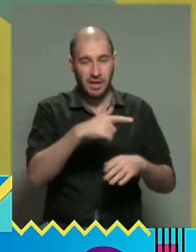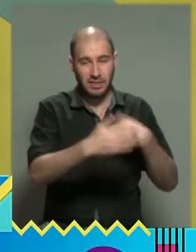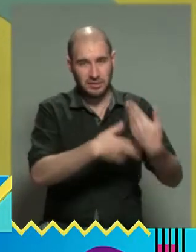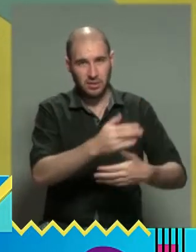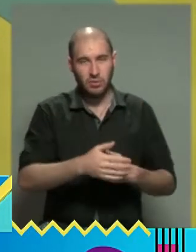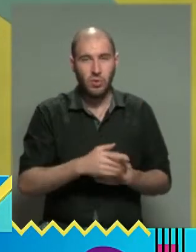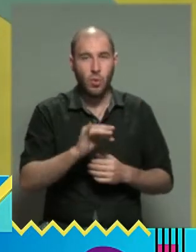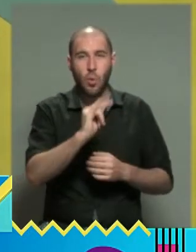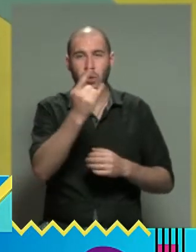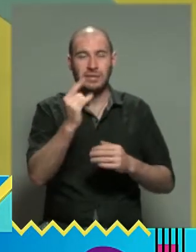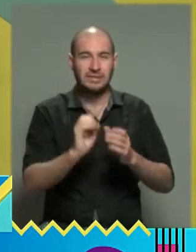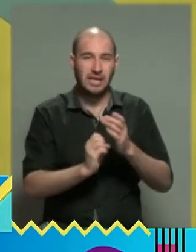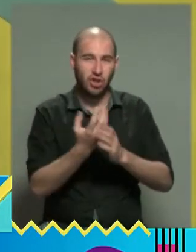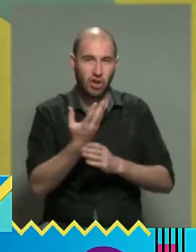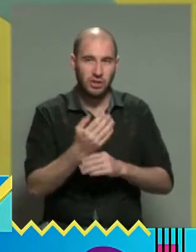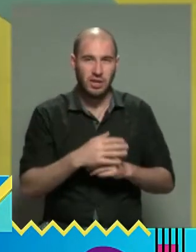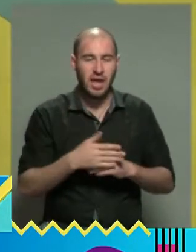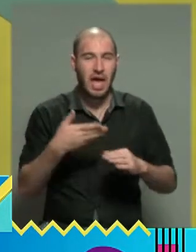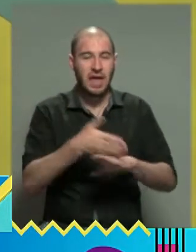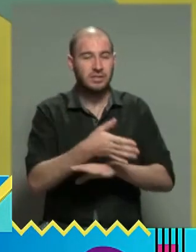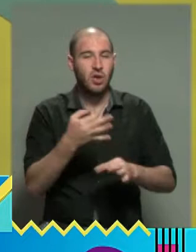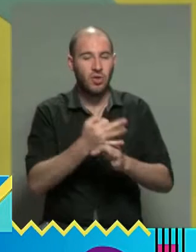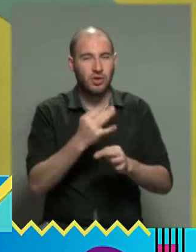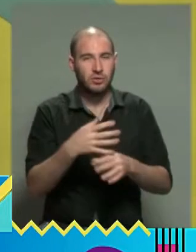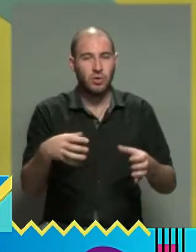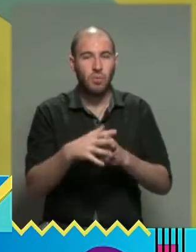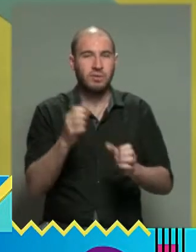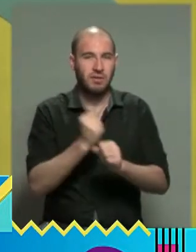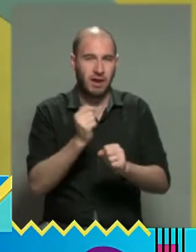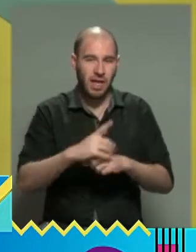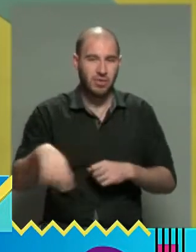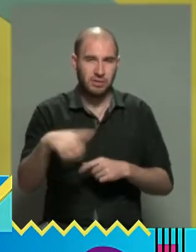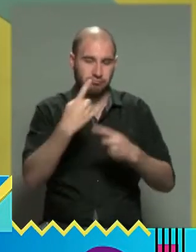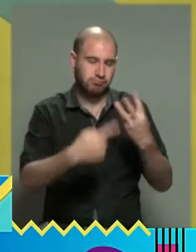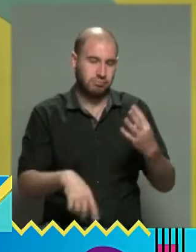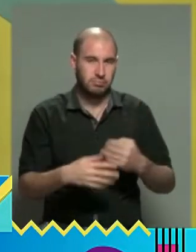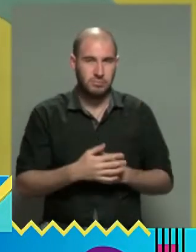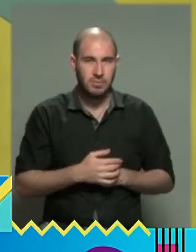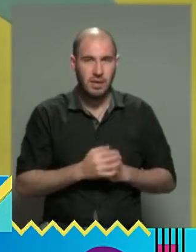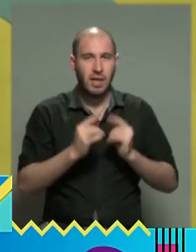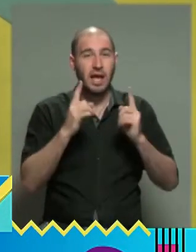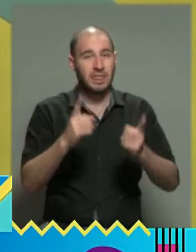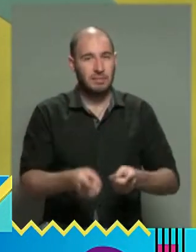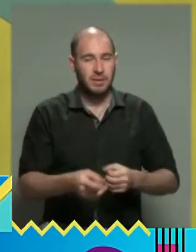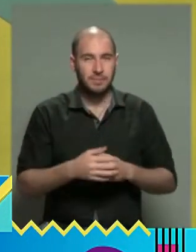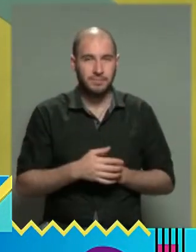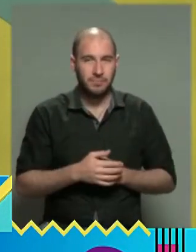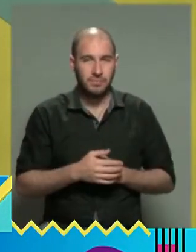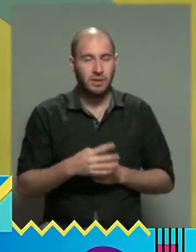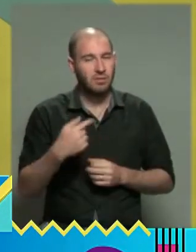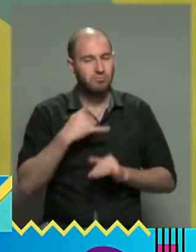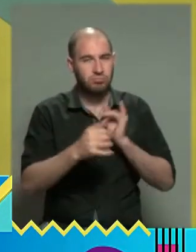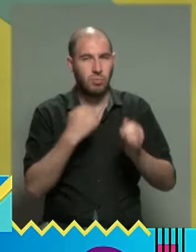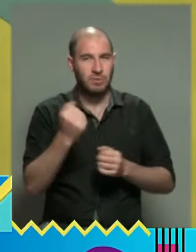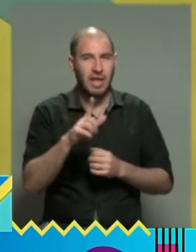desarrolló, la universidad tecnológica, es decir, el acceso a la educación de los sectores obreros, etc. También yo destaco